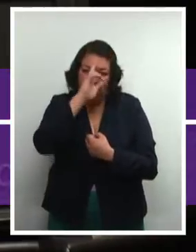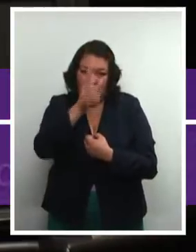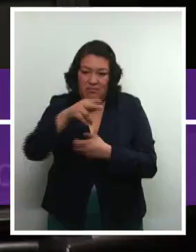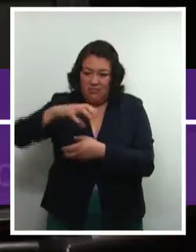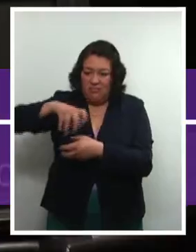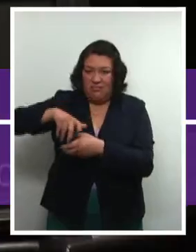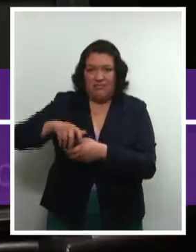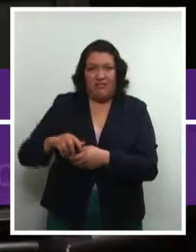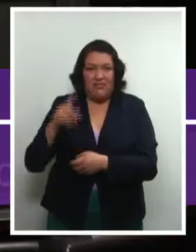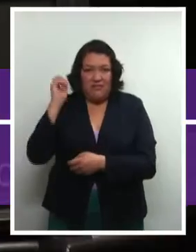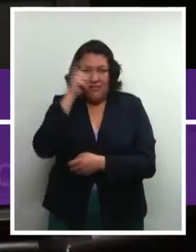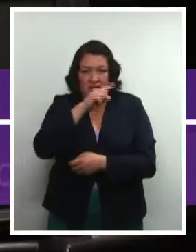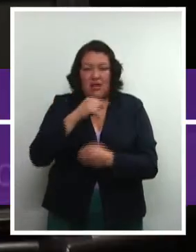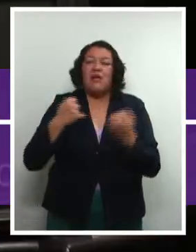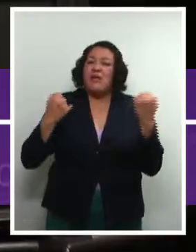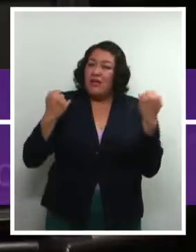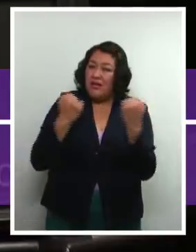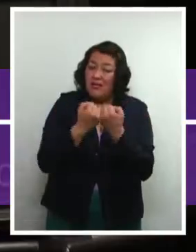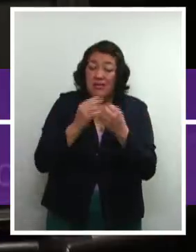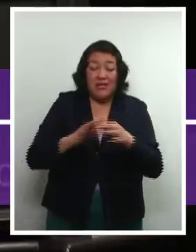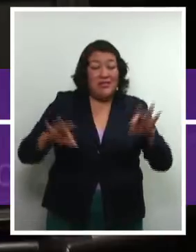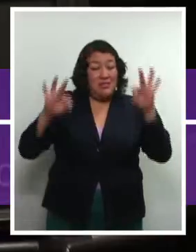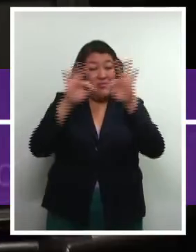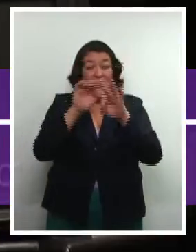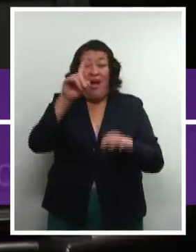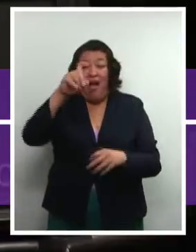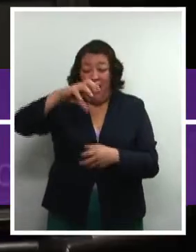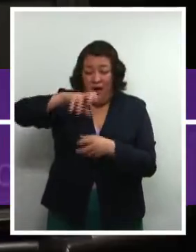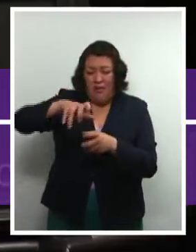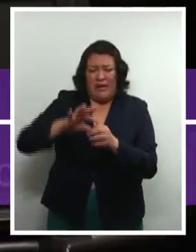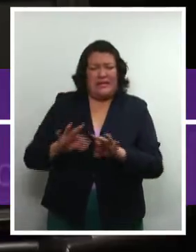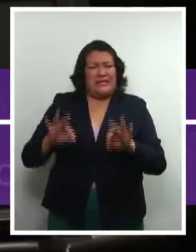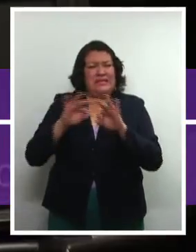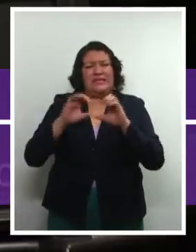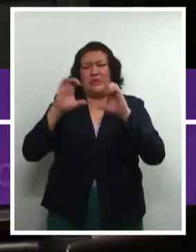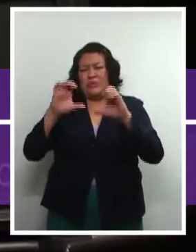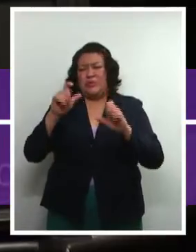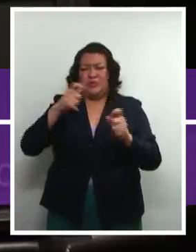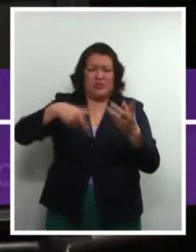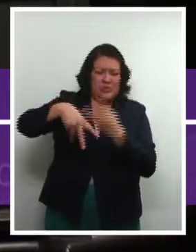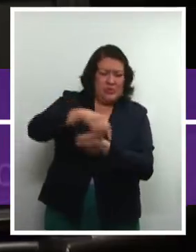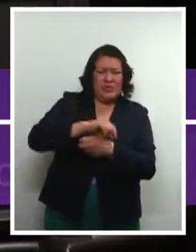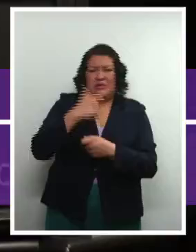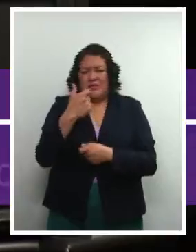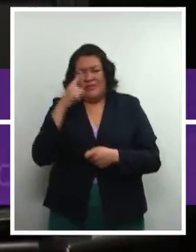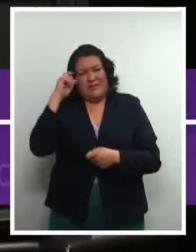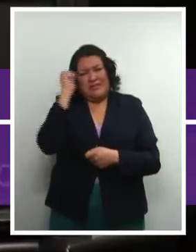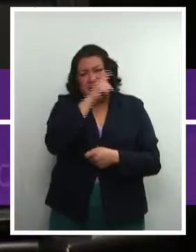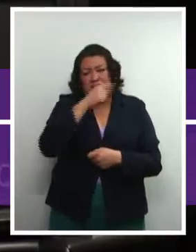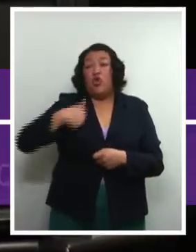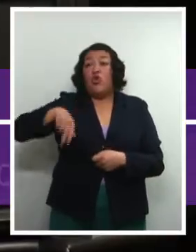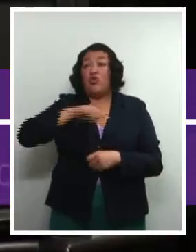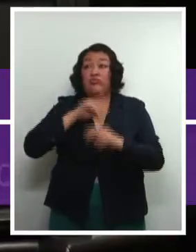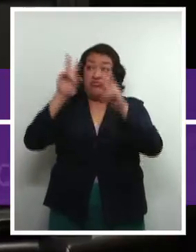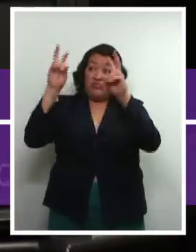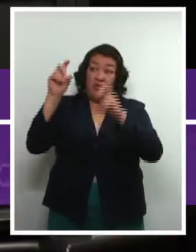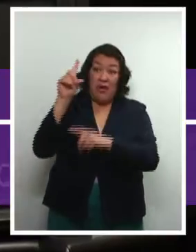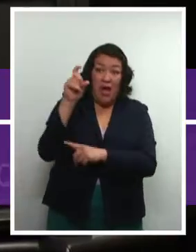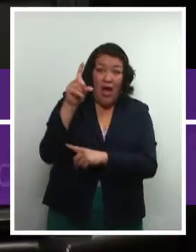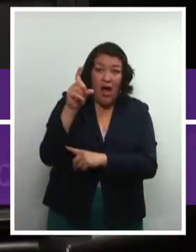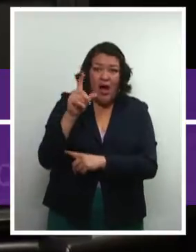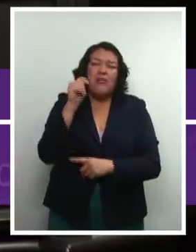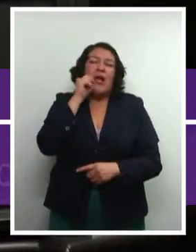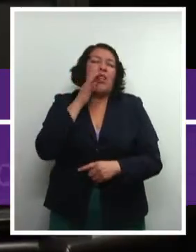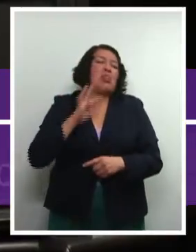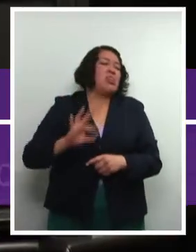más críticos en términos ambientales, sociales y económicos. No puede ser un tema que tomemos tan a la ligera. Si bien